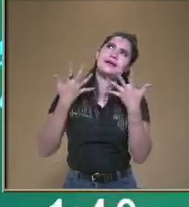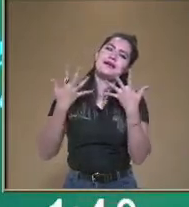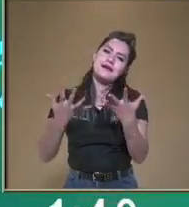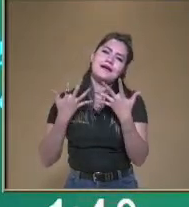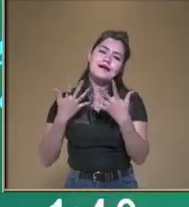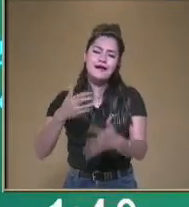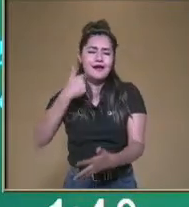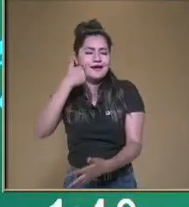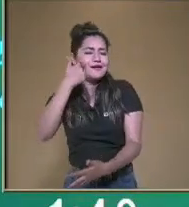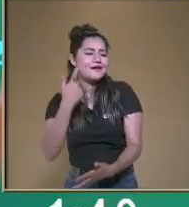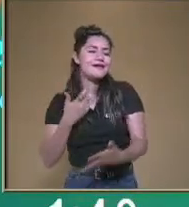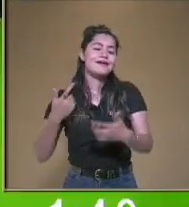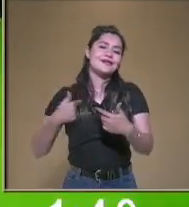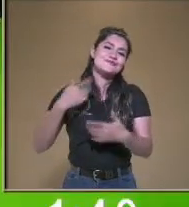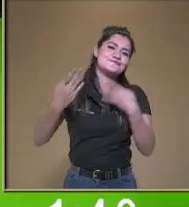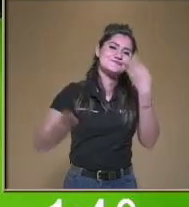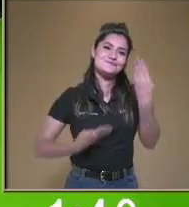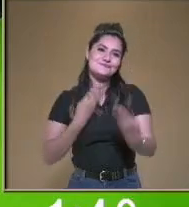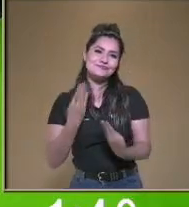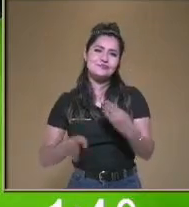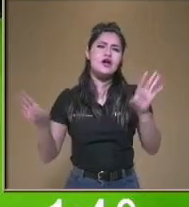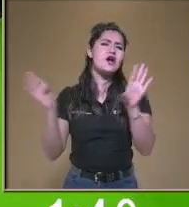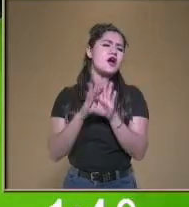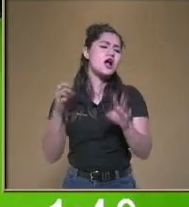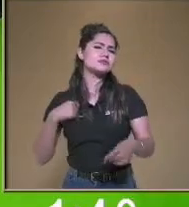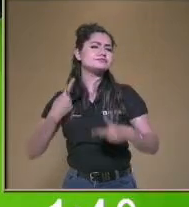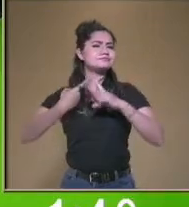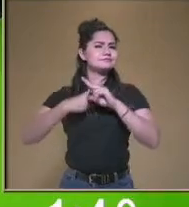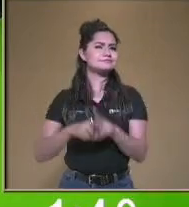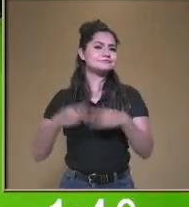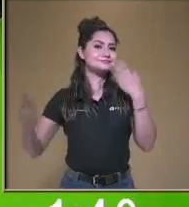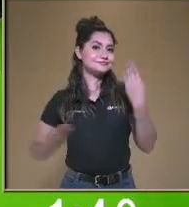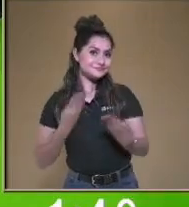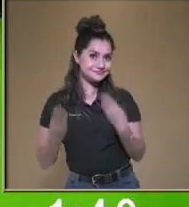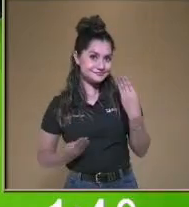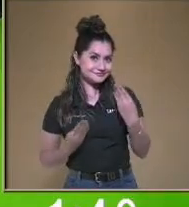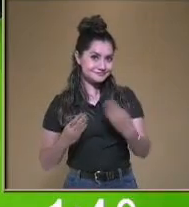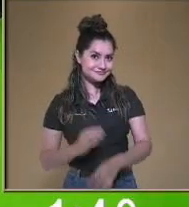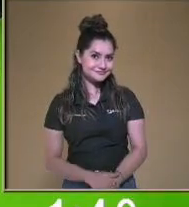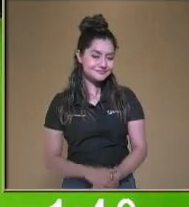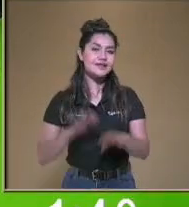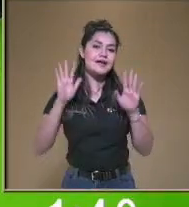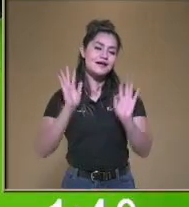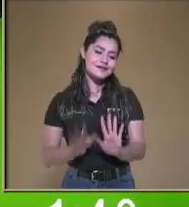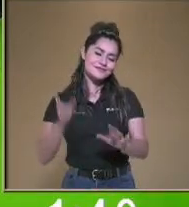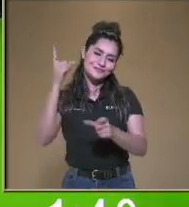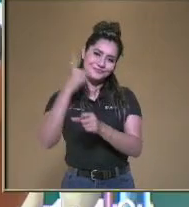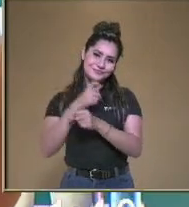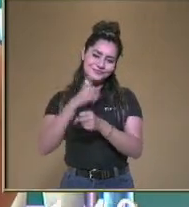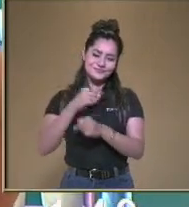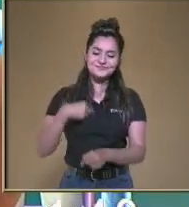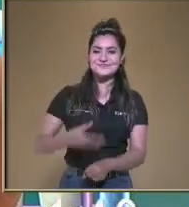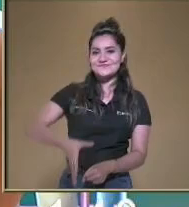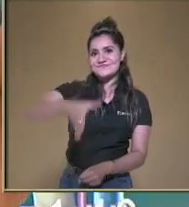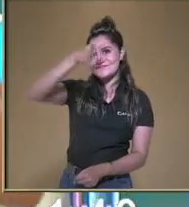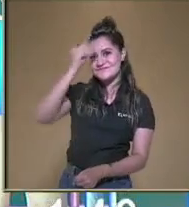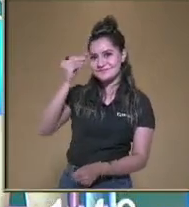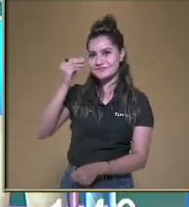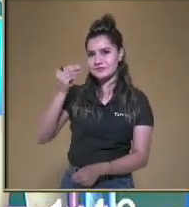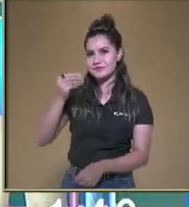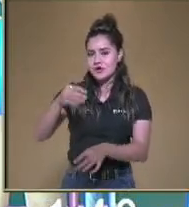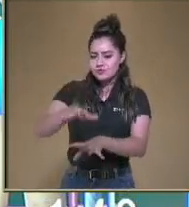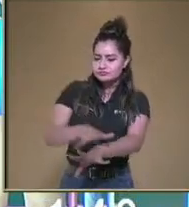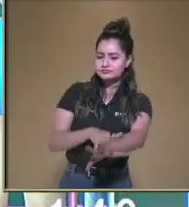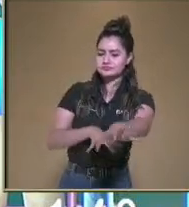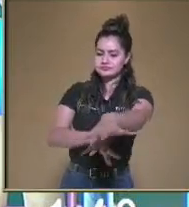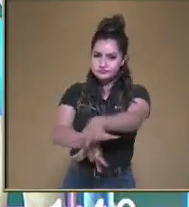bailar. ¿Cómo es que iniciaría a aprender a bailar? Bueno, lo primero que tenemos que hacer es aprender a calentar.